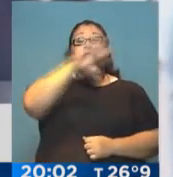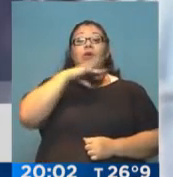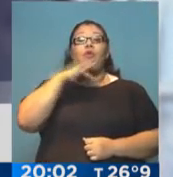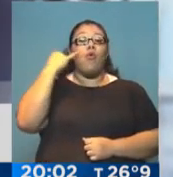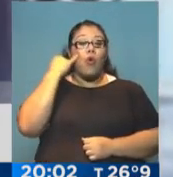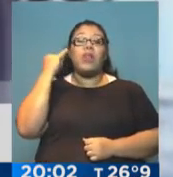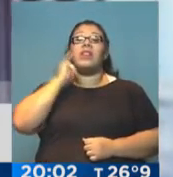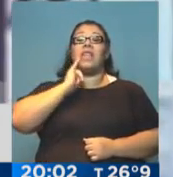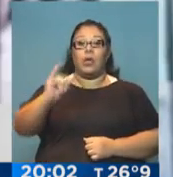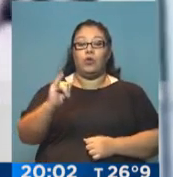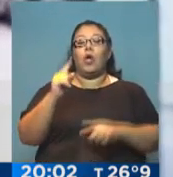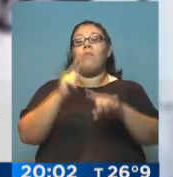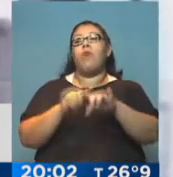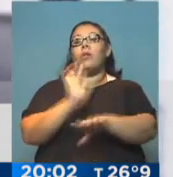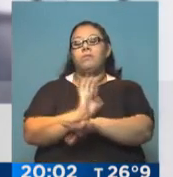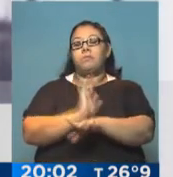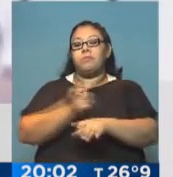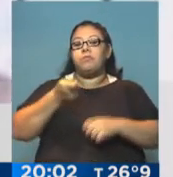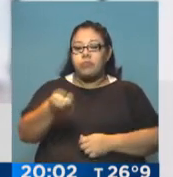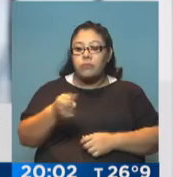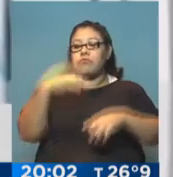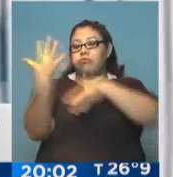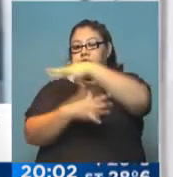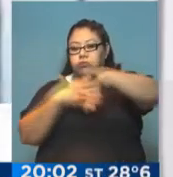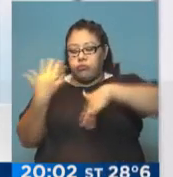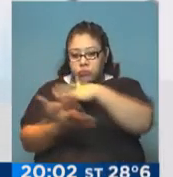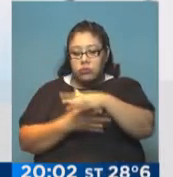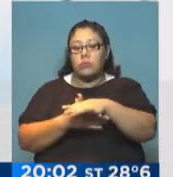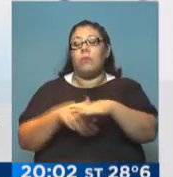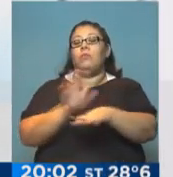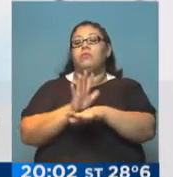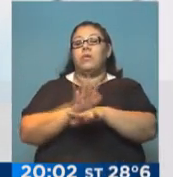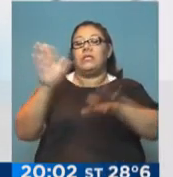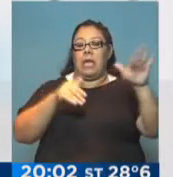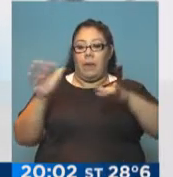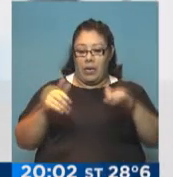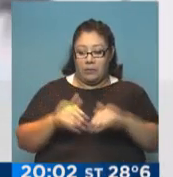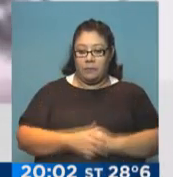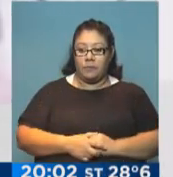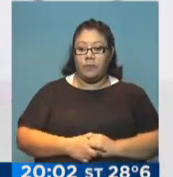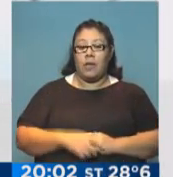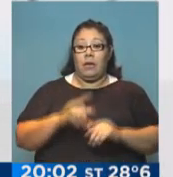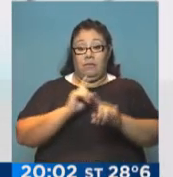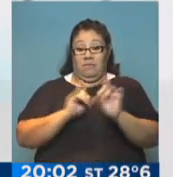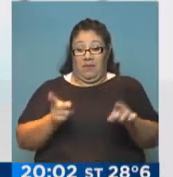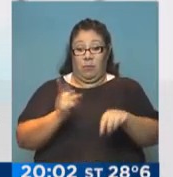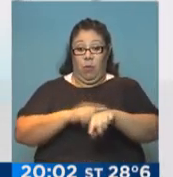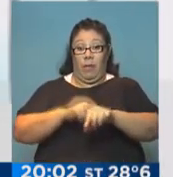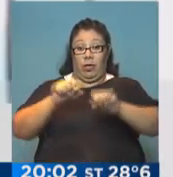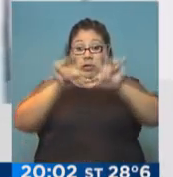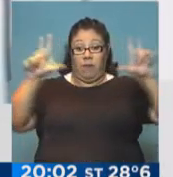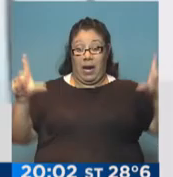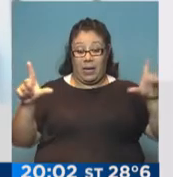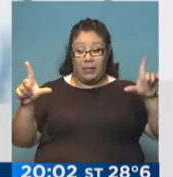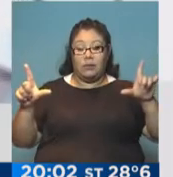Morales por instigación a cometer delitos y tumultos en concurso real. Es el momento en el que la suben a un automóvil